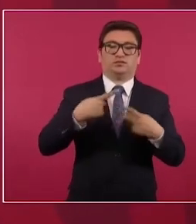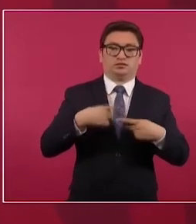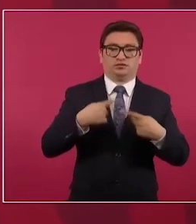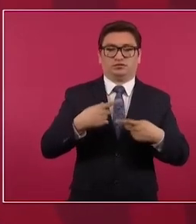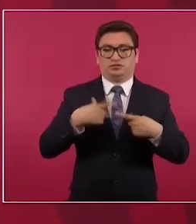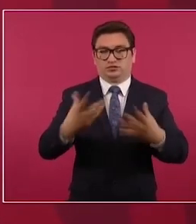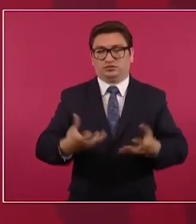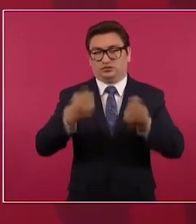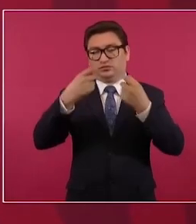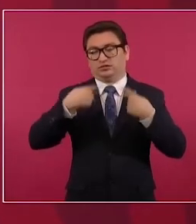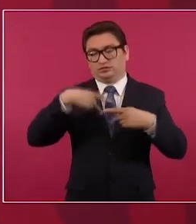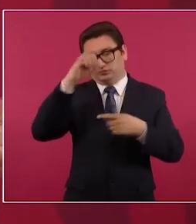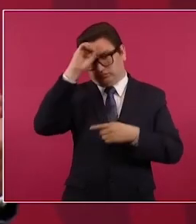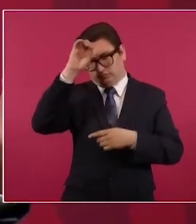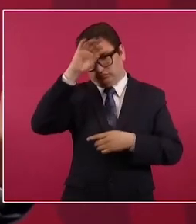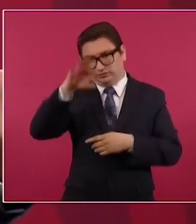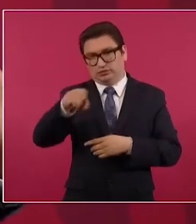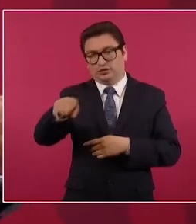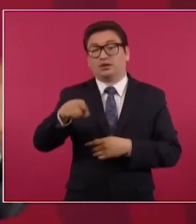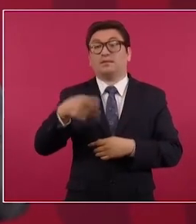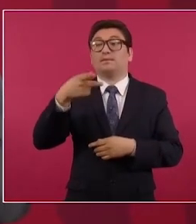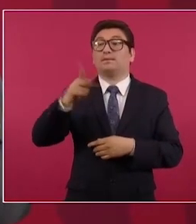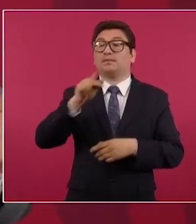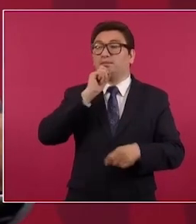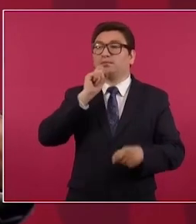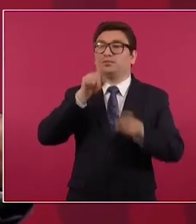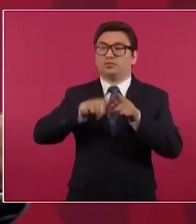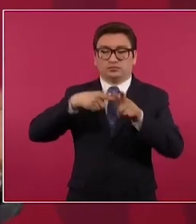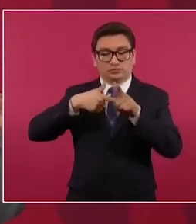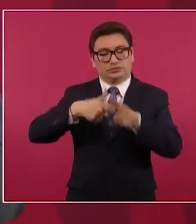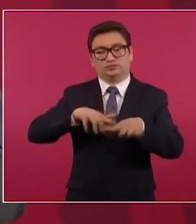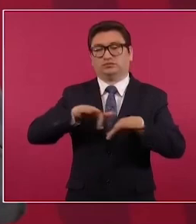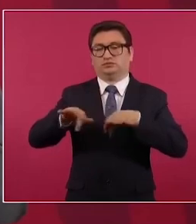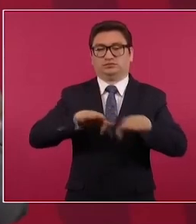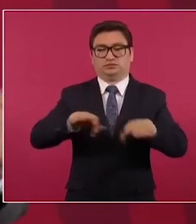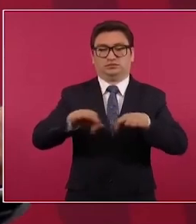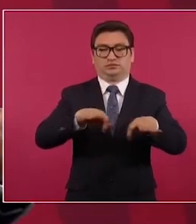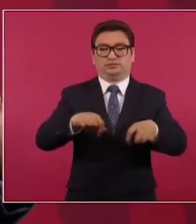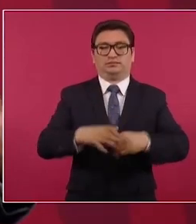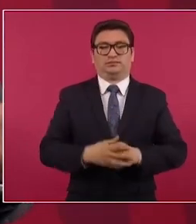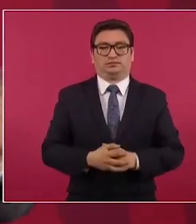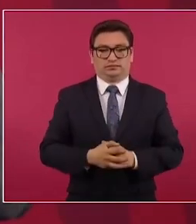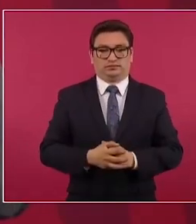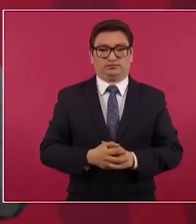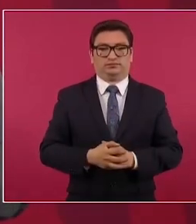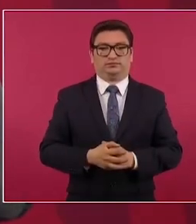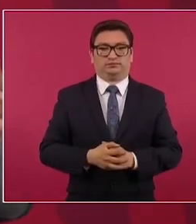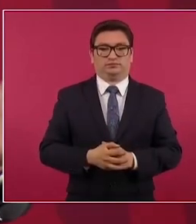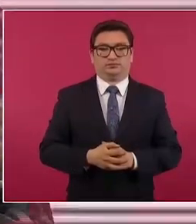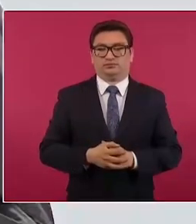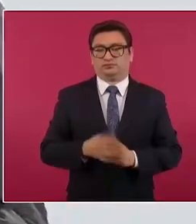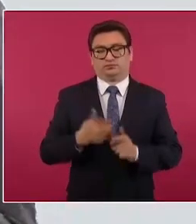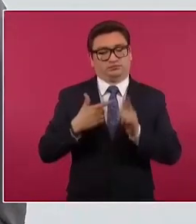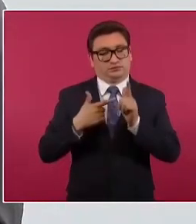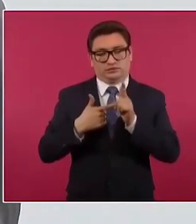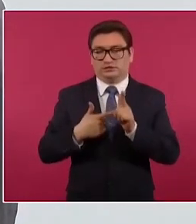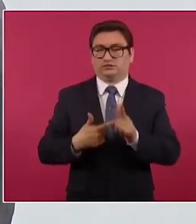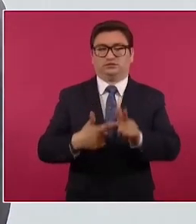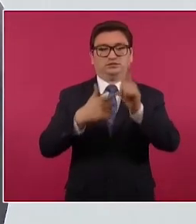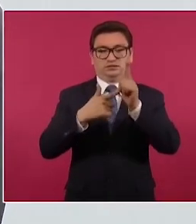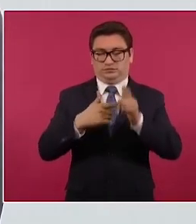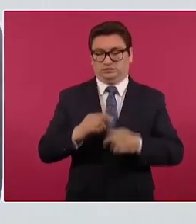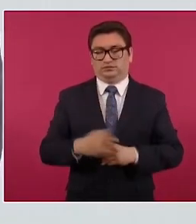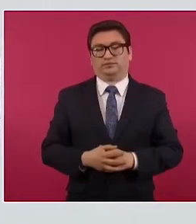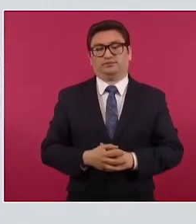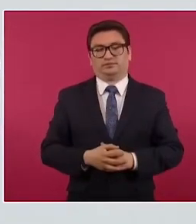los mineros, pero al mismo tiempo se está trabajando, se sigue trabajando en toda la